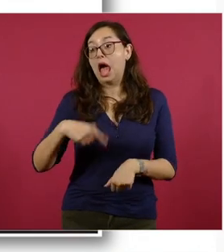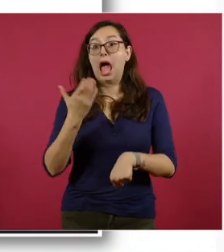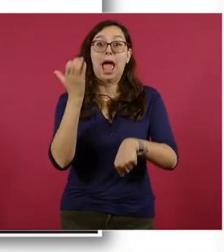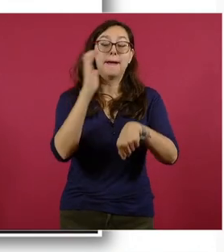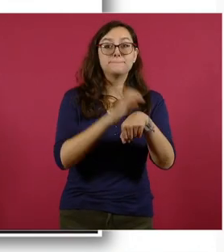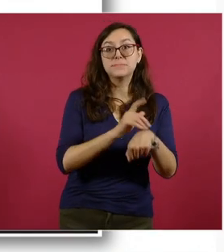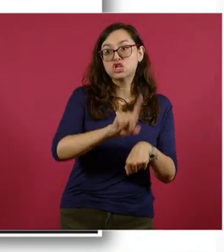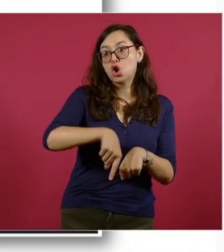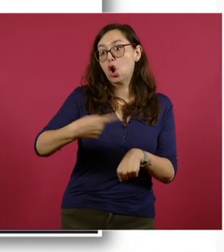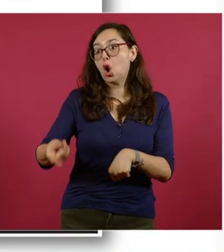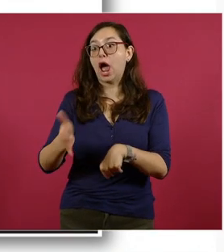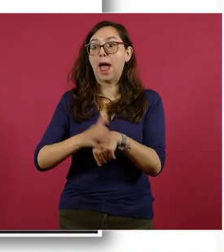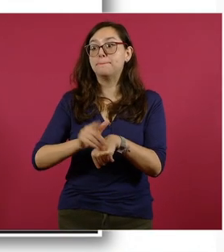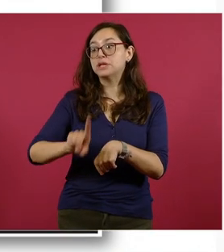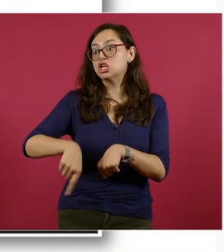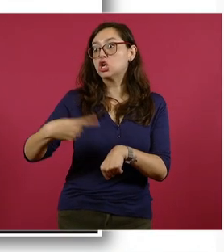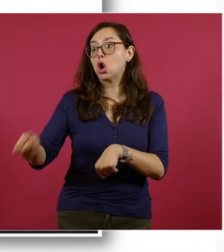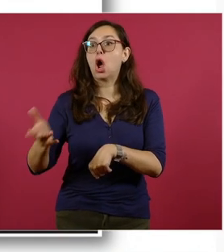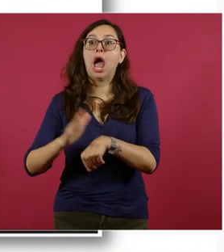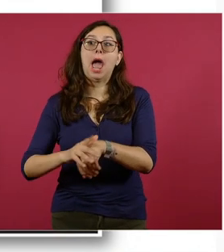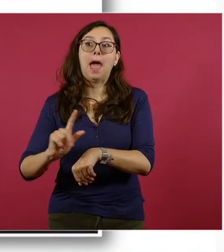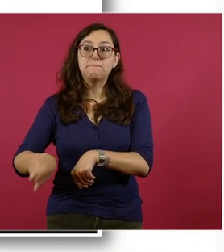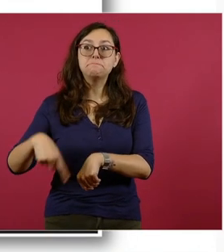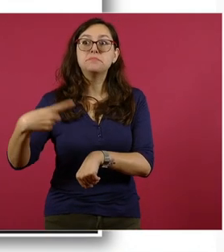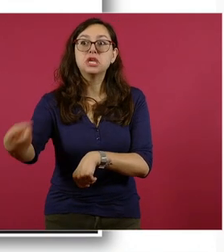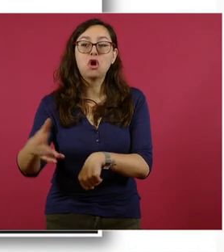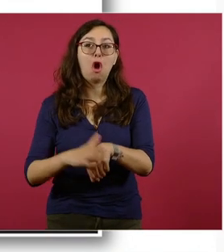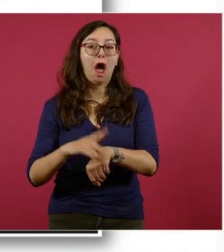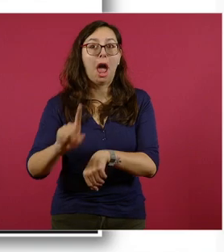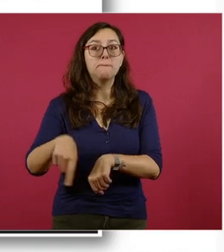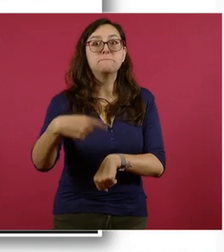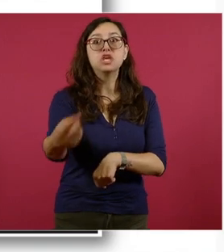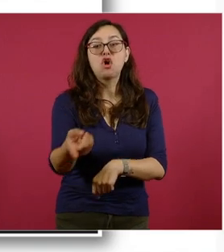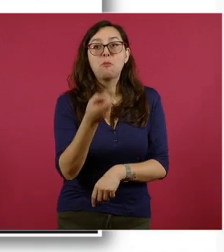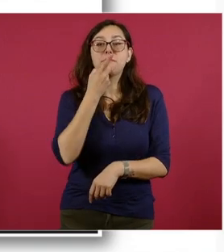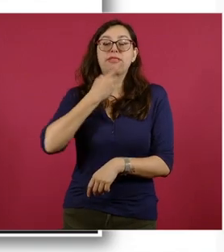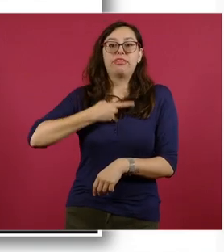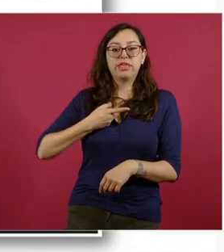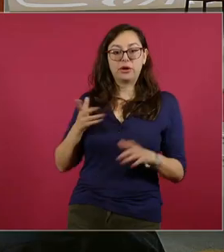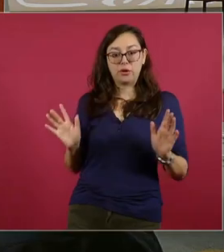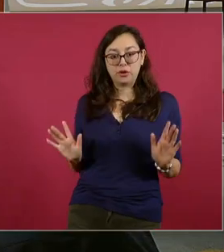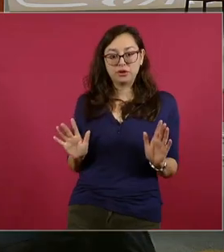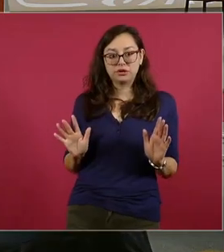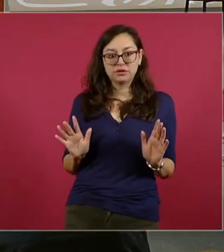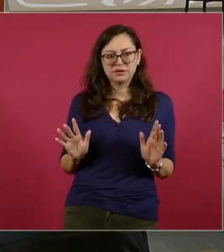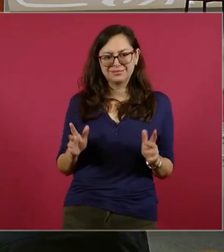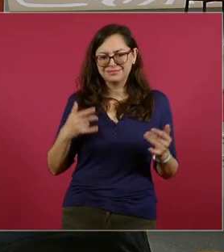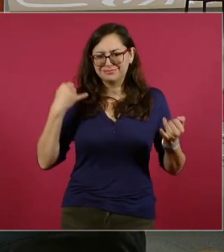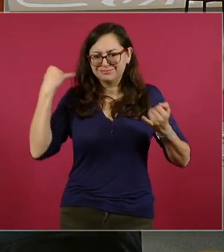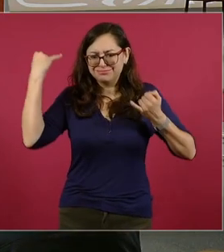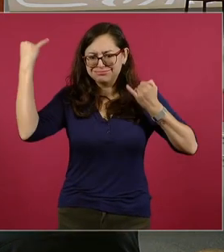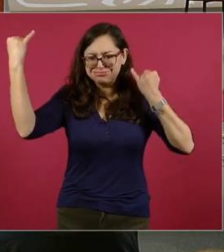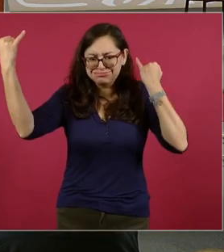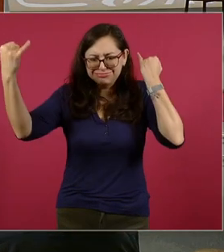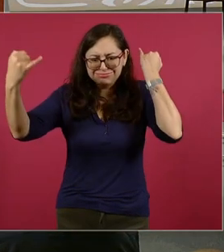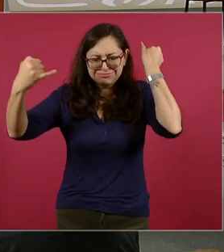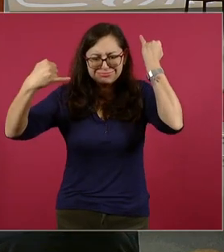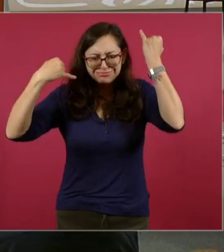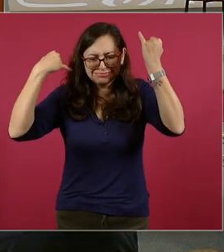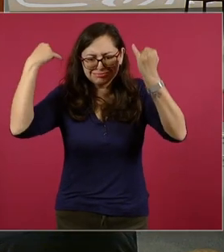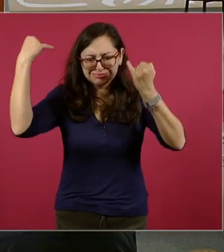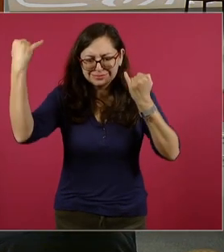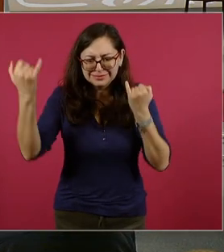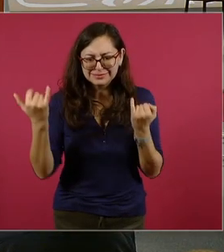al presidente, aseguró que algo había pasado. Bueno, de todo tipo de fuentes inventan para publicar